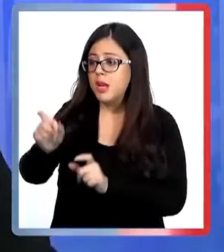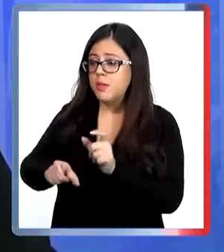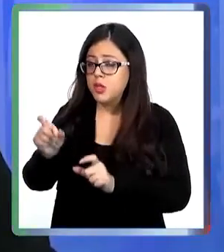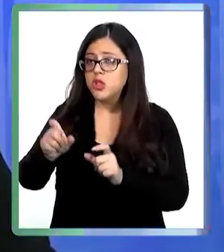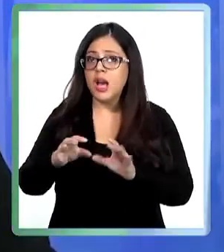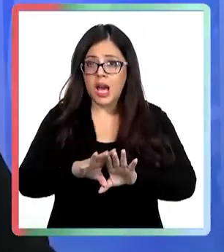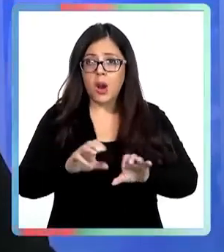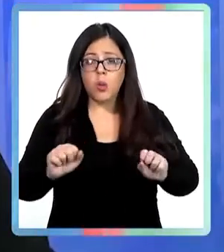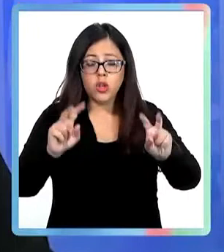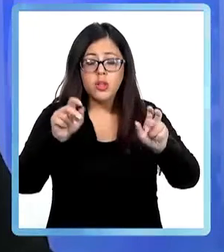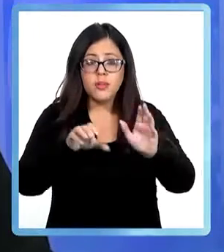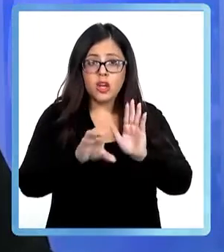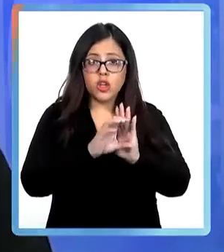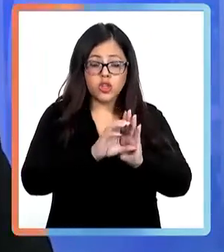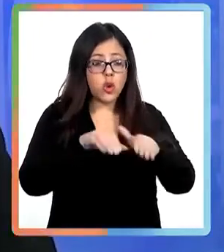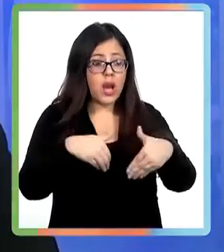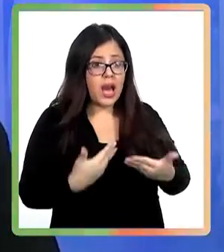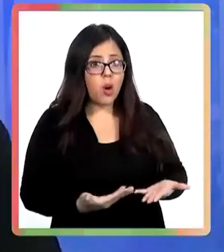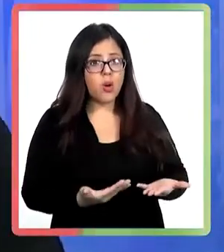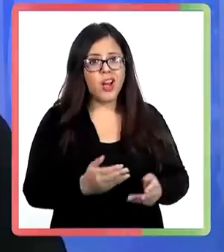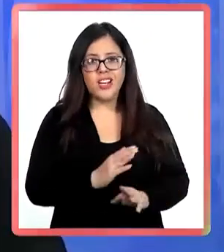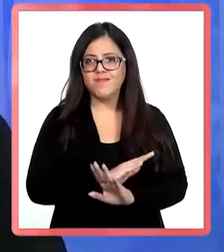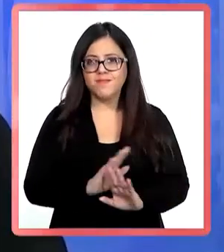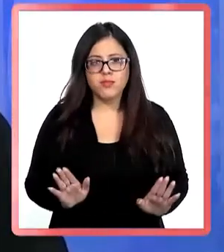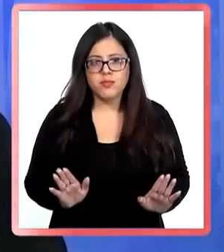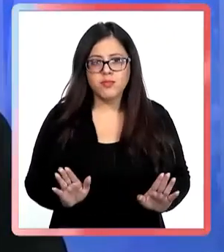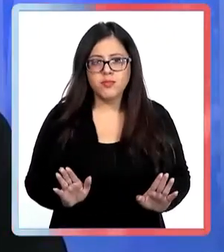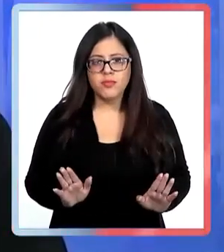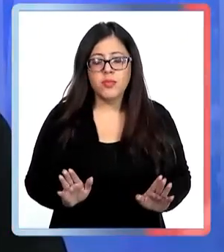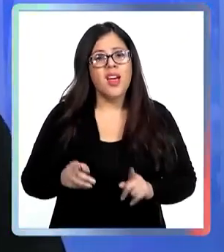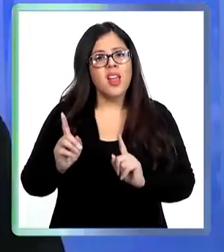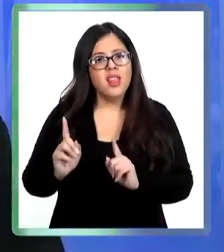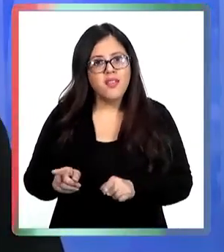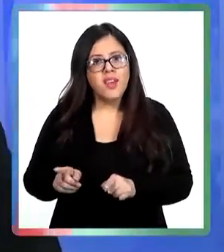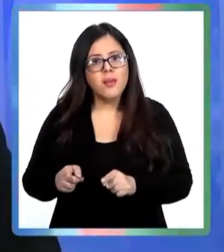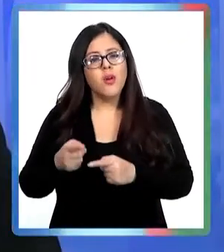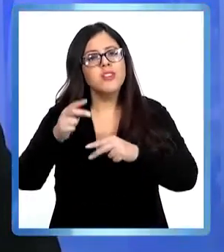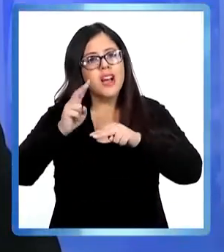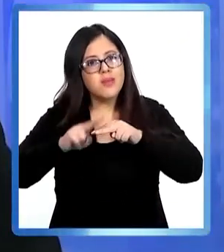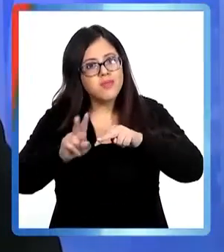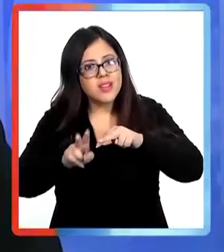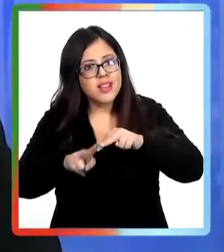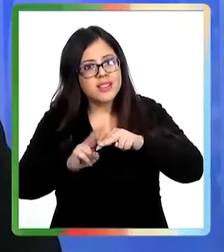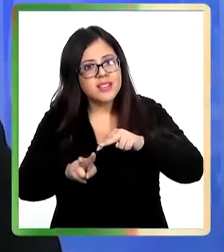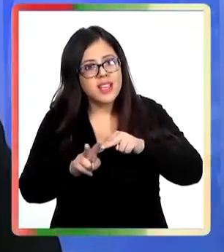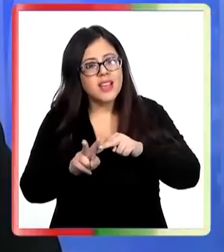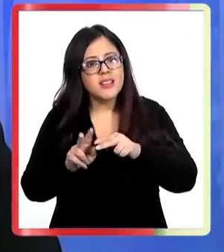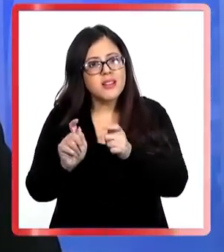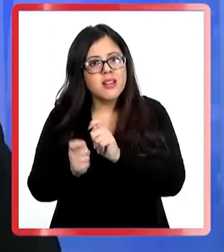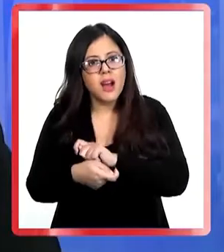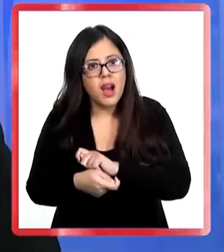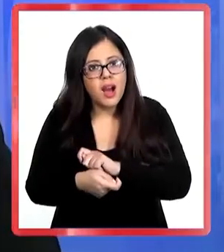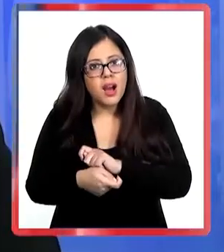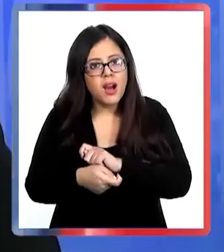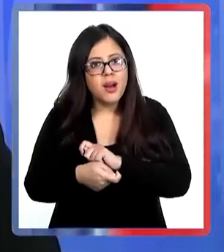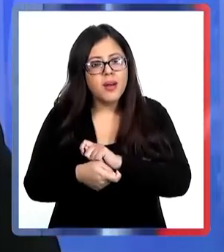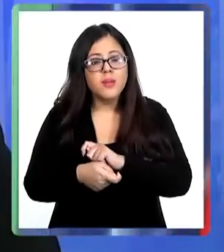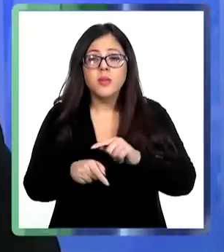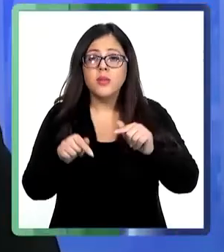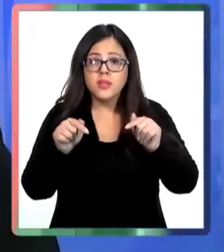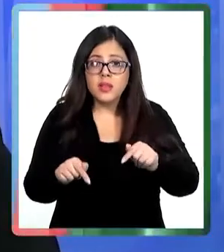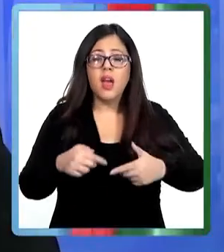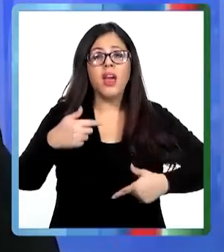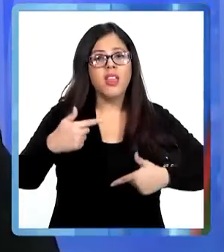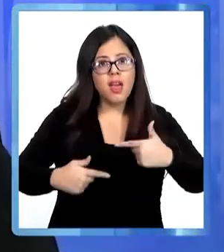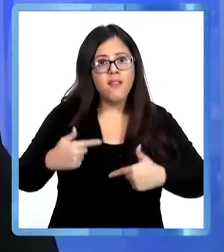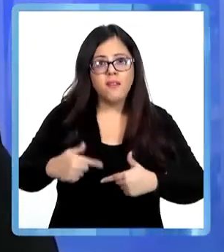acuerdo en que la constitución que tenemos actualmente ya no da más y que tenemos que tener nuevas reglas. Y hay un